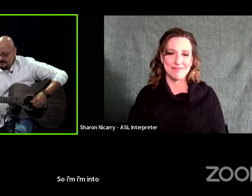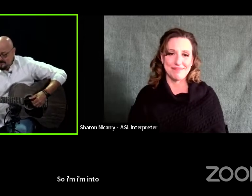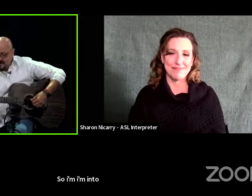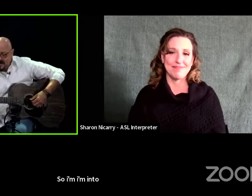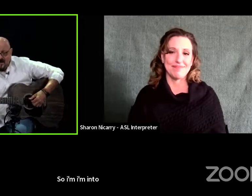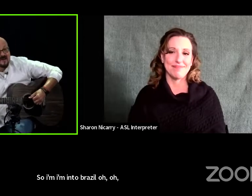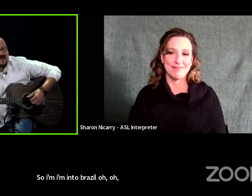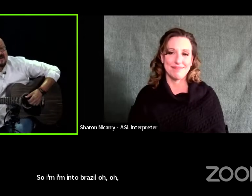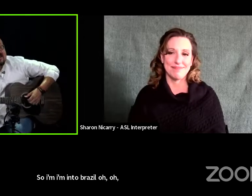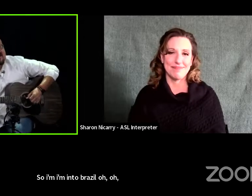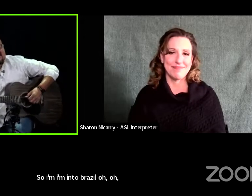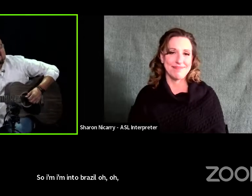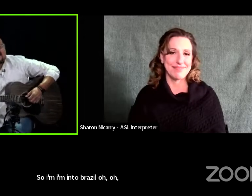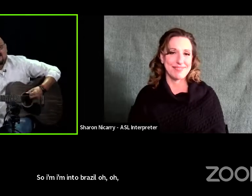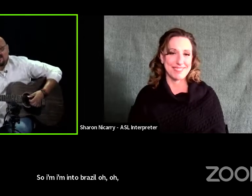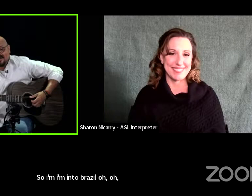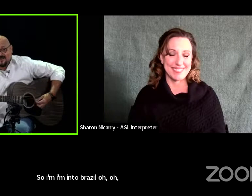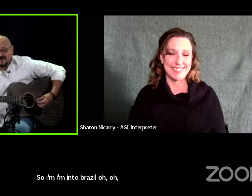prisión.